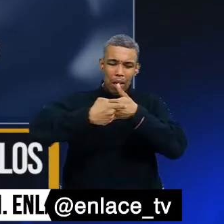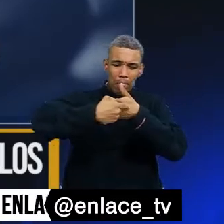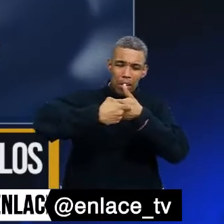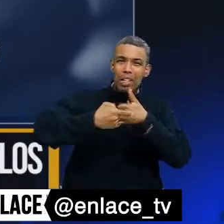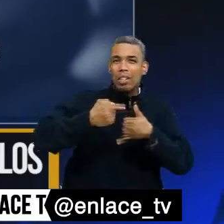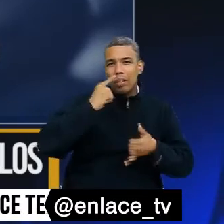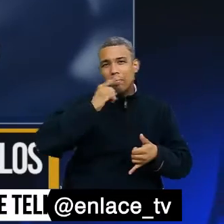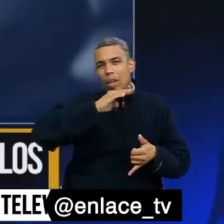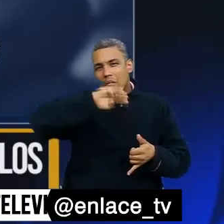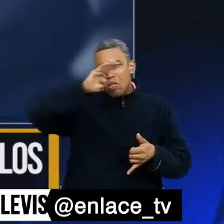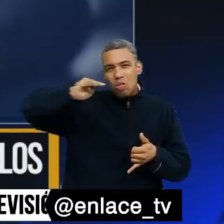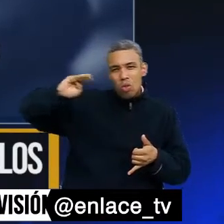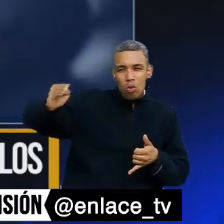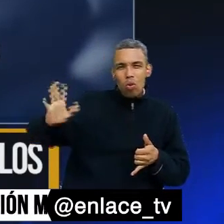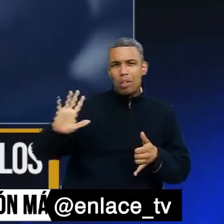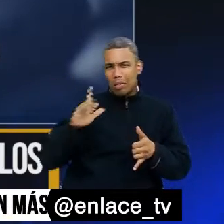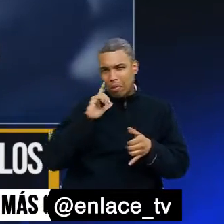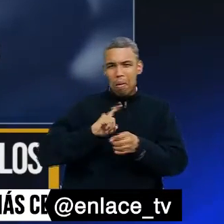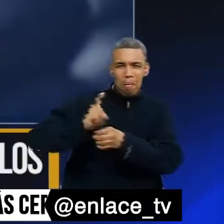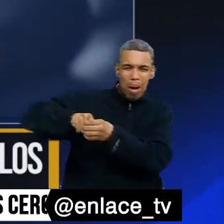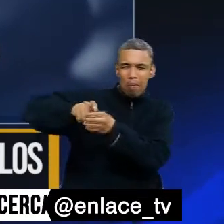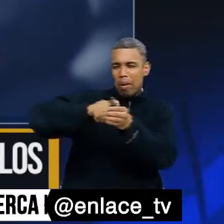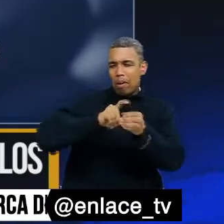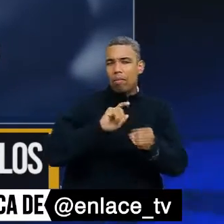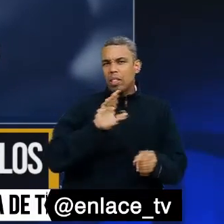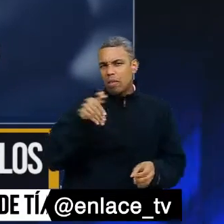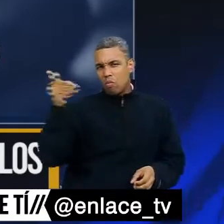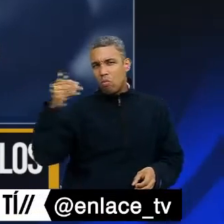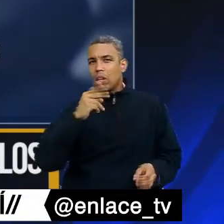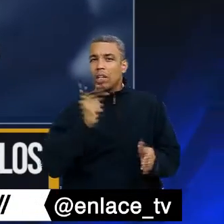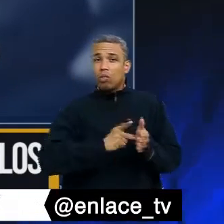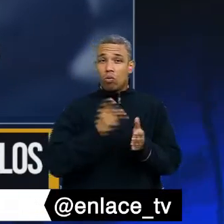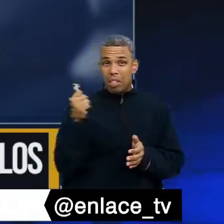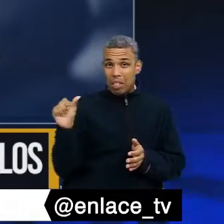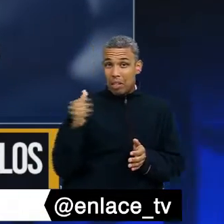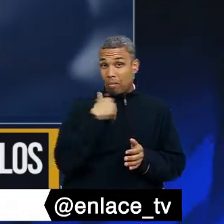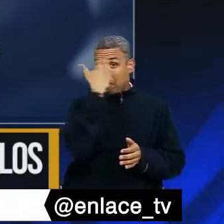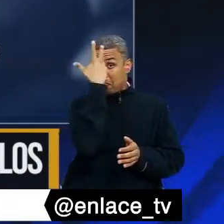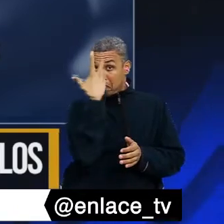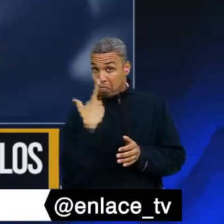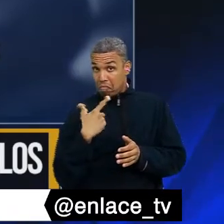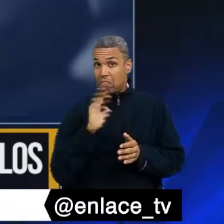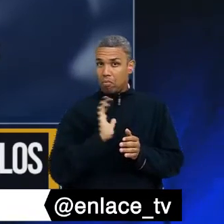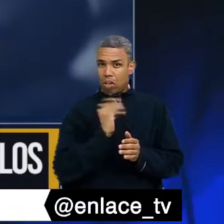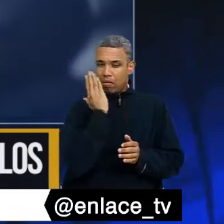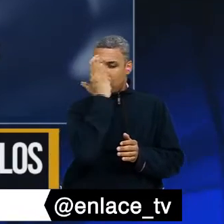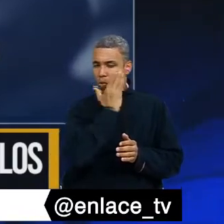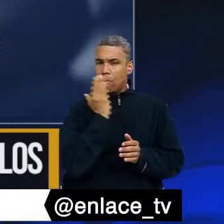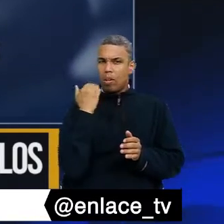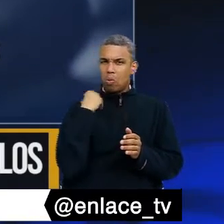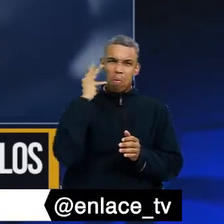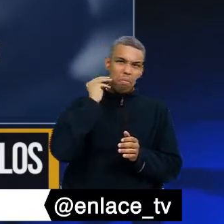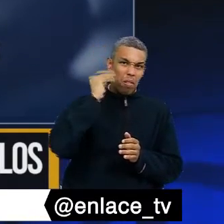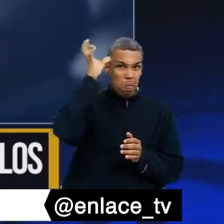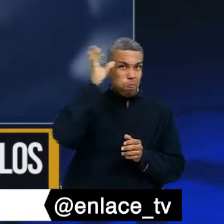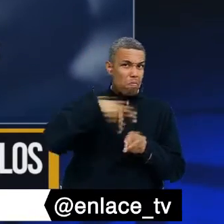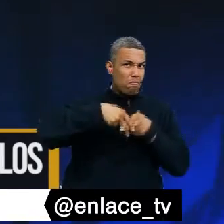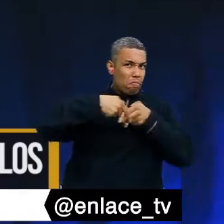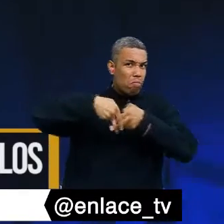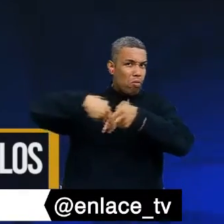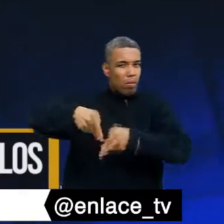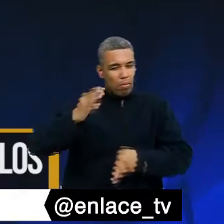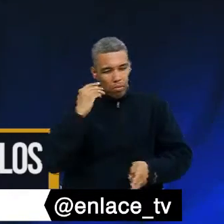el año 2010 me presento, paso las pruebas que me hacen teóricas y prácticas, y en el 2011 empiezo el trabajo que culmino en el